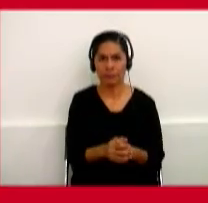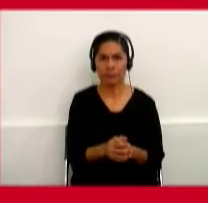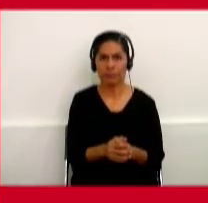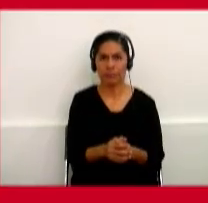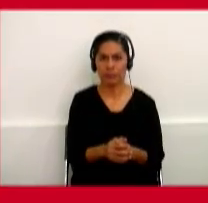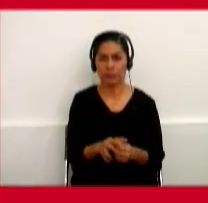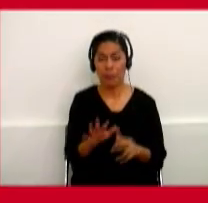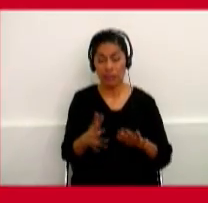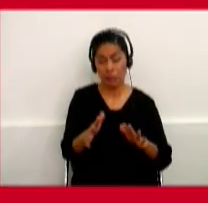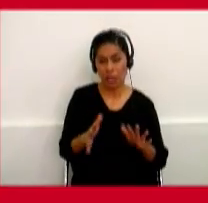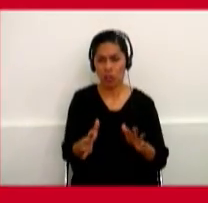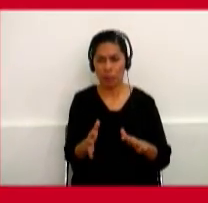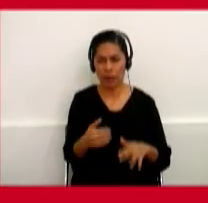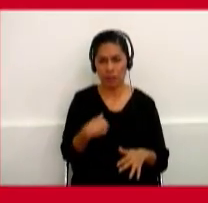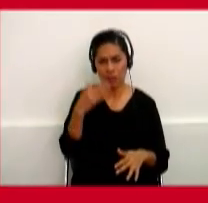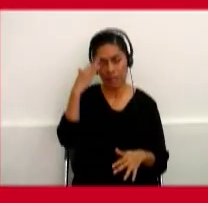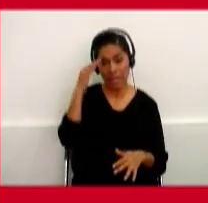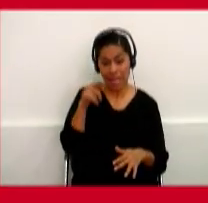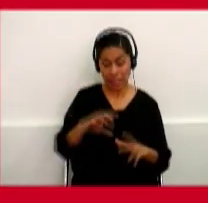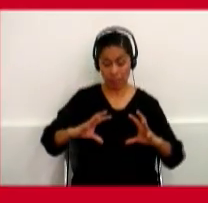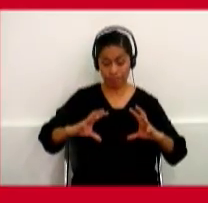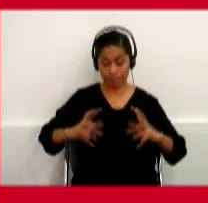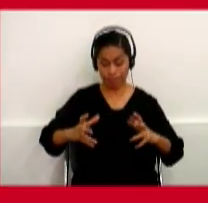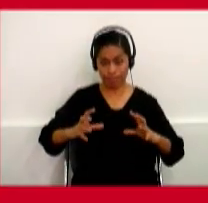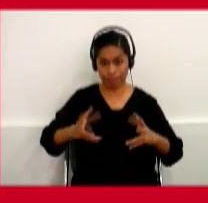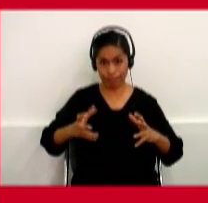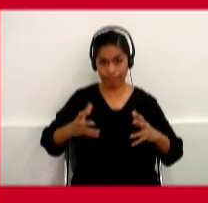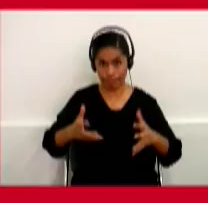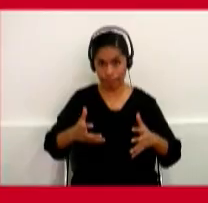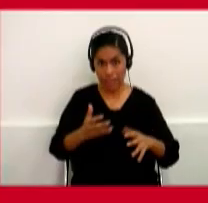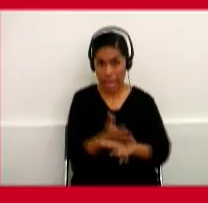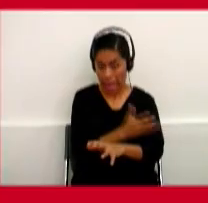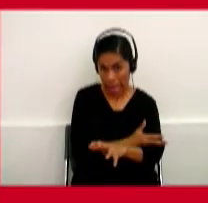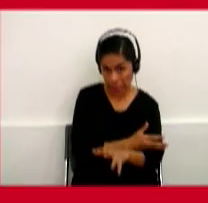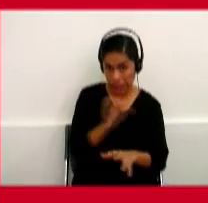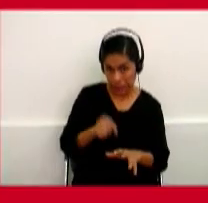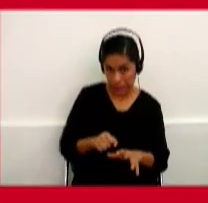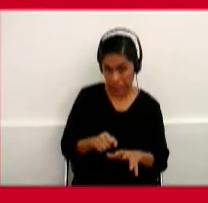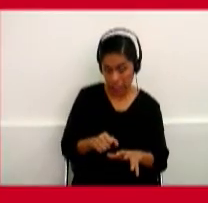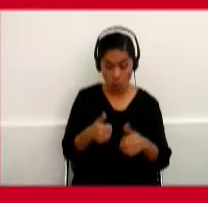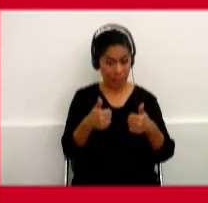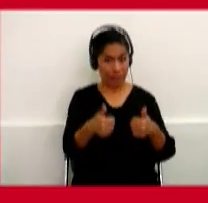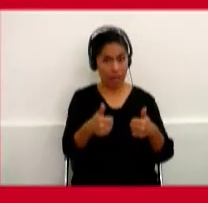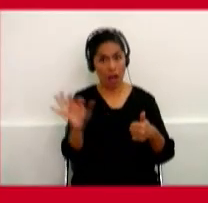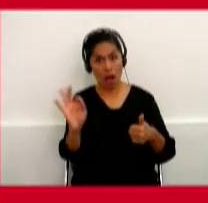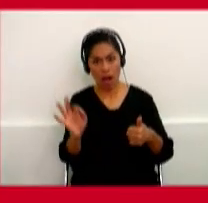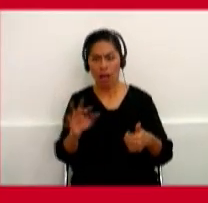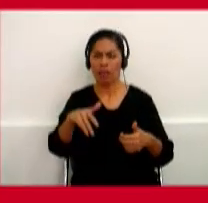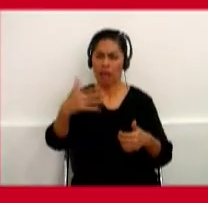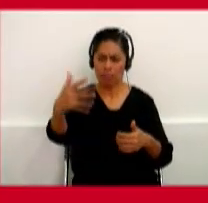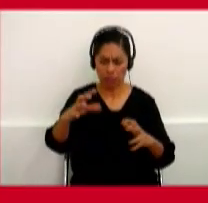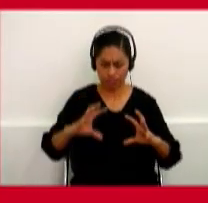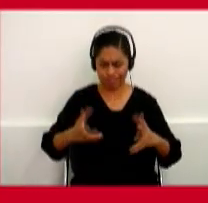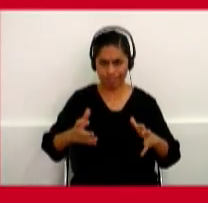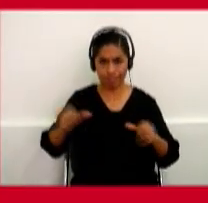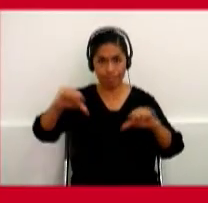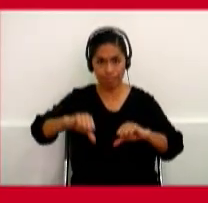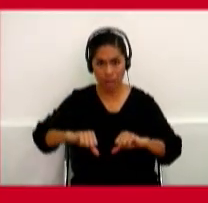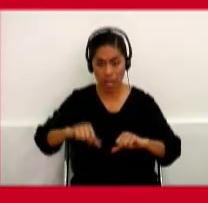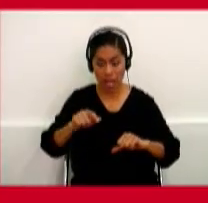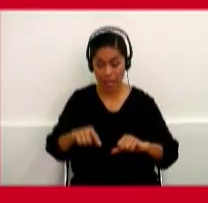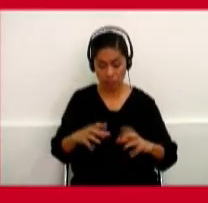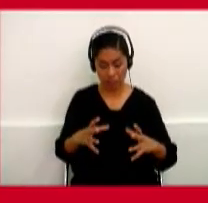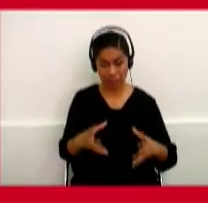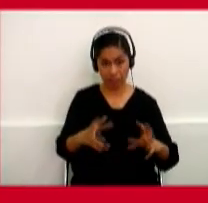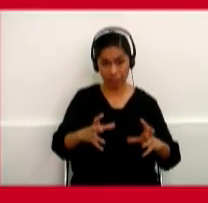permite estimar qué tan cerca está a pertenecer a la clase de falla. Si ya tenía más del 60% de la posibilidad de pertenecer a la